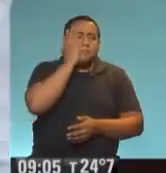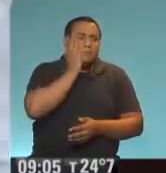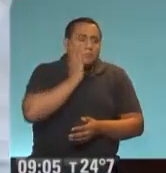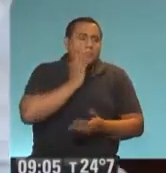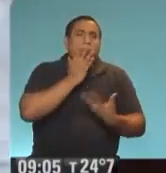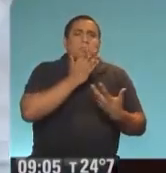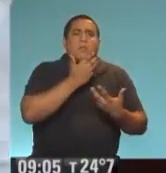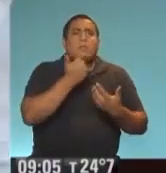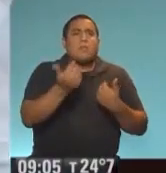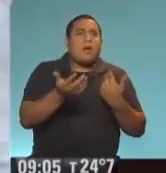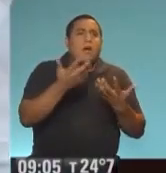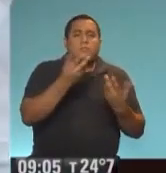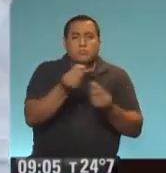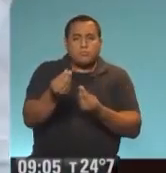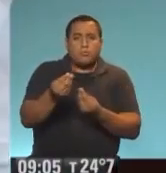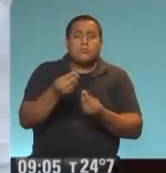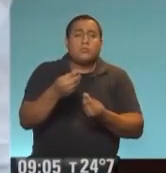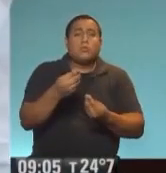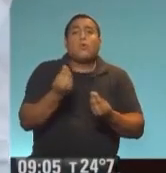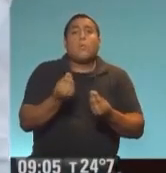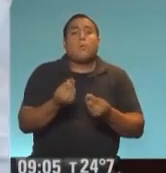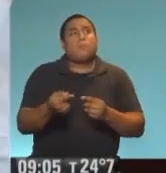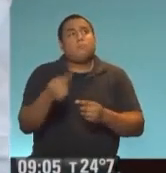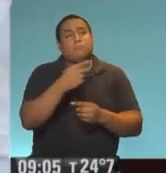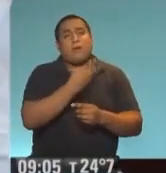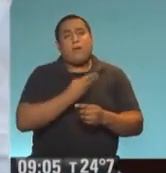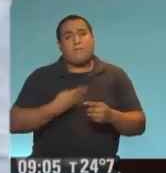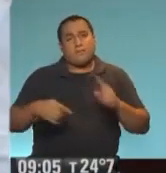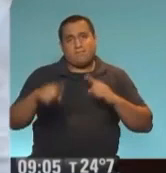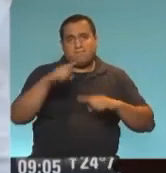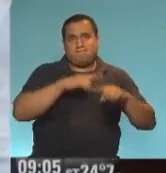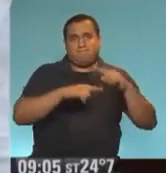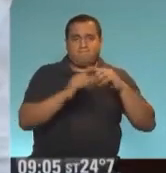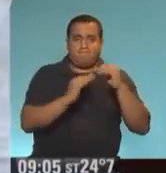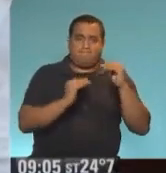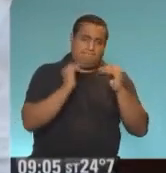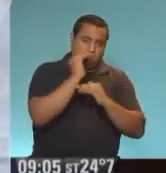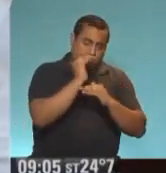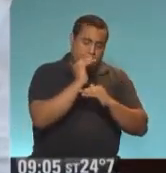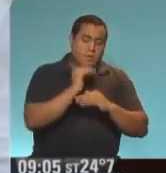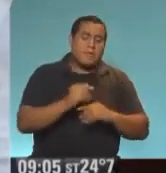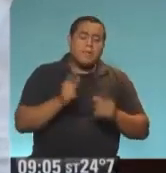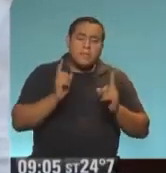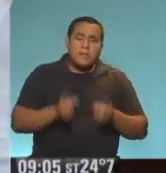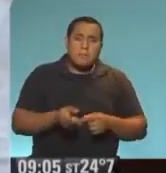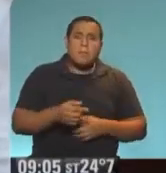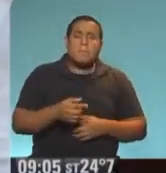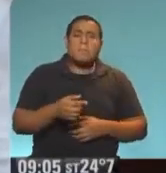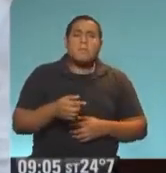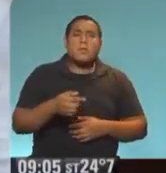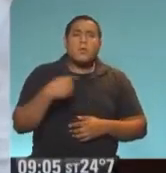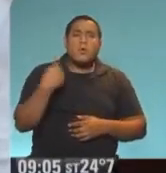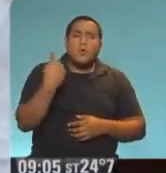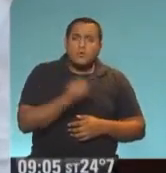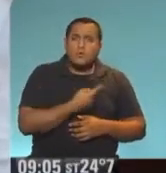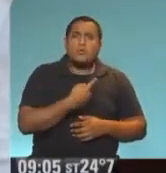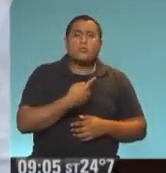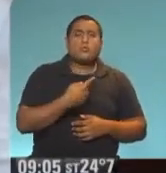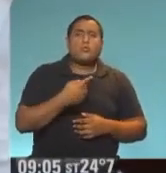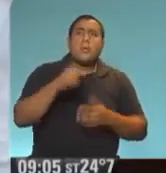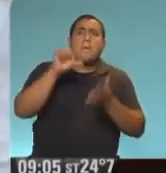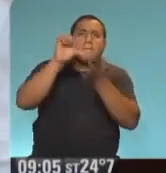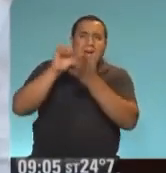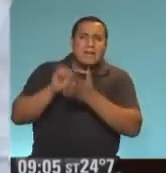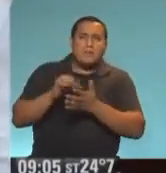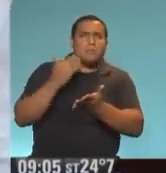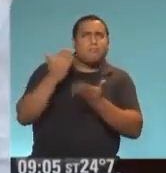inclusive, obviamente, naturalmente, comandados por el gobierno. Y creo que también, en parte, el buen trato que estamos teniendo en términos